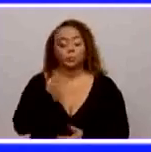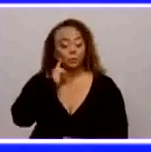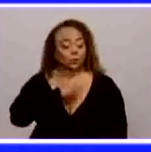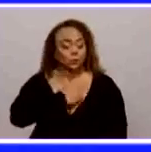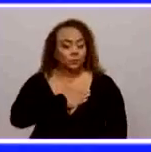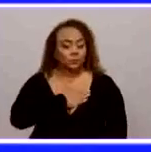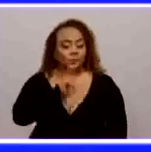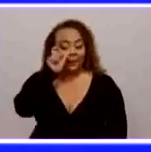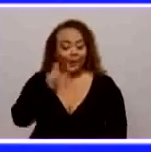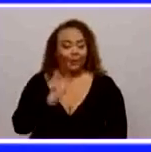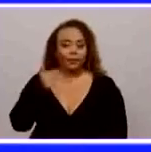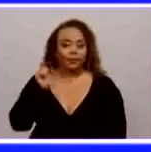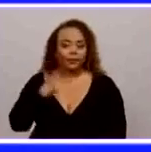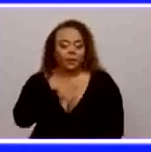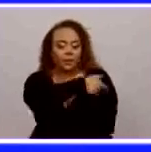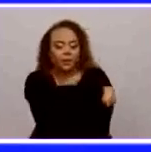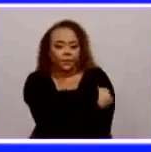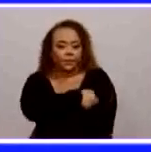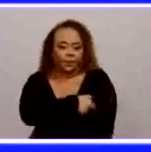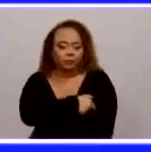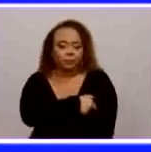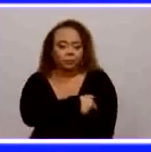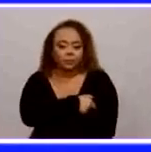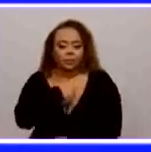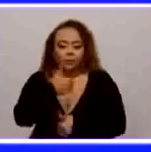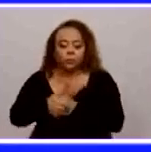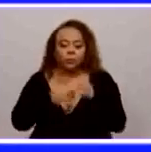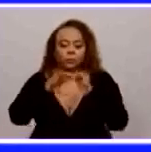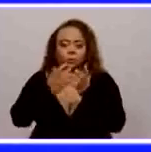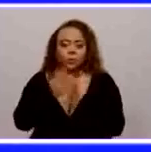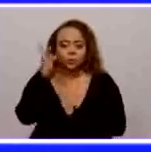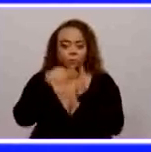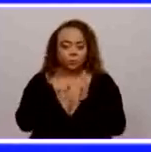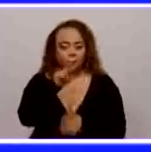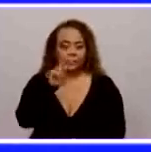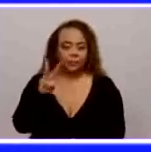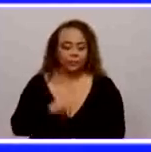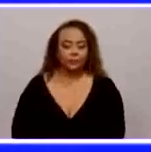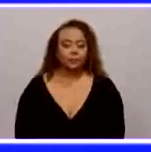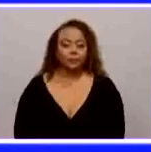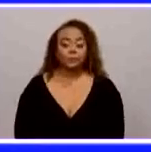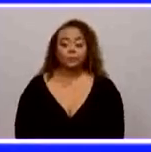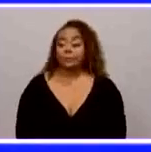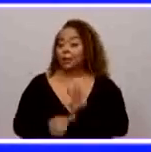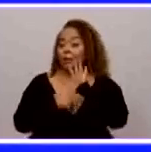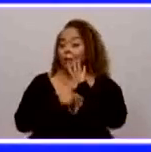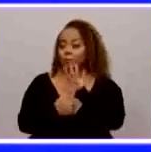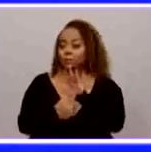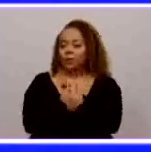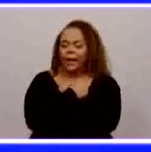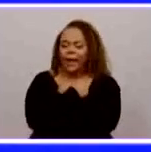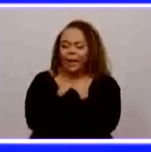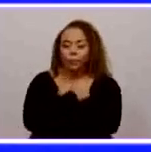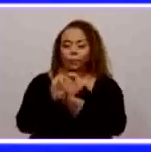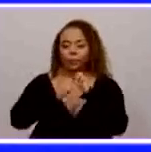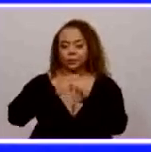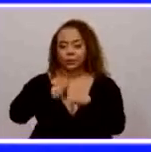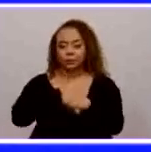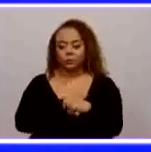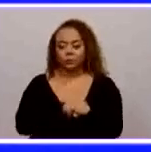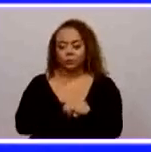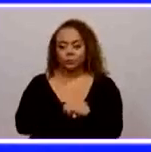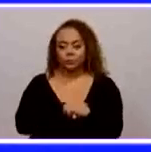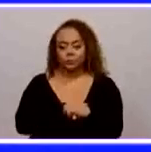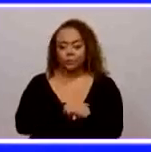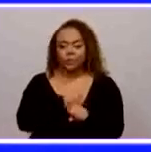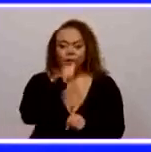él debería ser el capitán de la selección en el proceso hacia el Mundial 2026. Le ha demostrado un amor a la selección. O